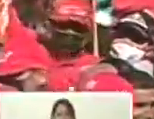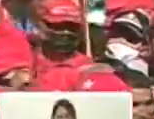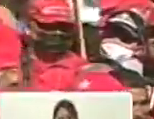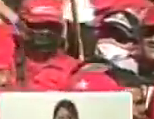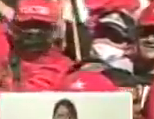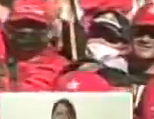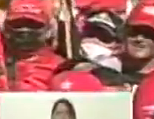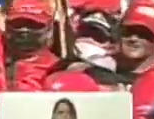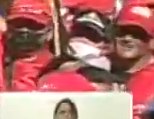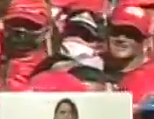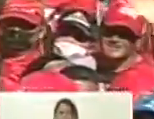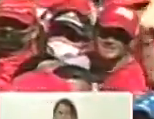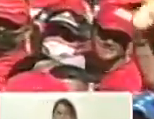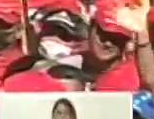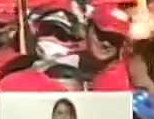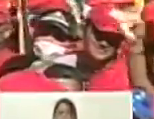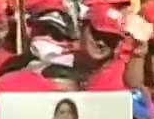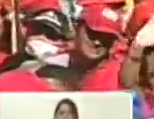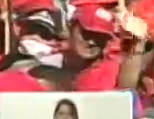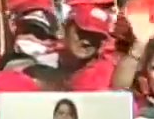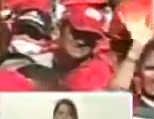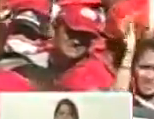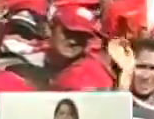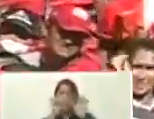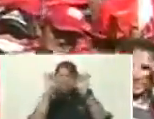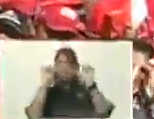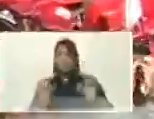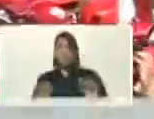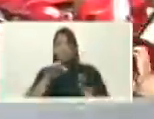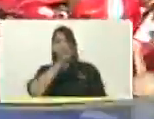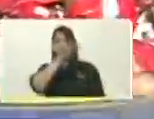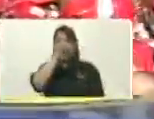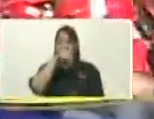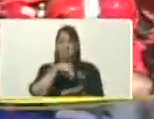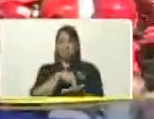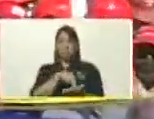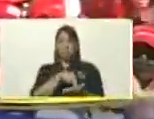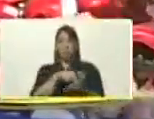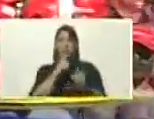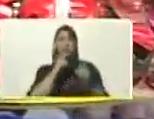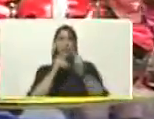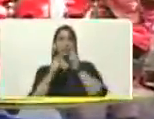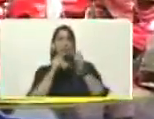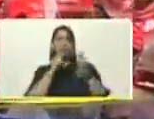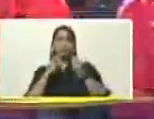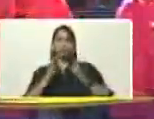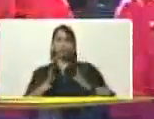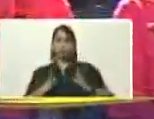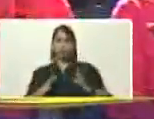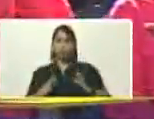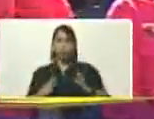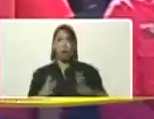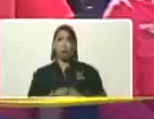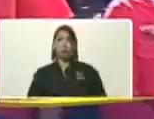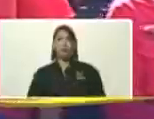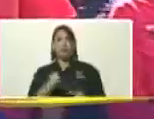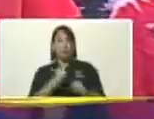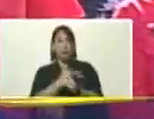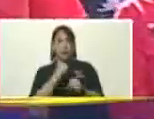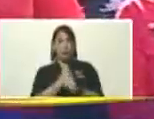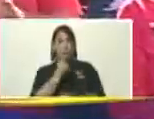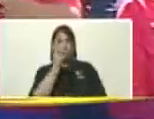y anuncio la creación del Sistema Nacional de Turismo y Recreación de la Clase Obrera